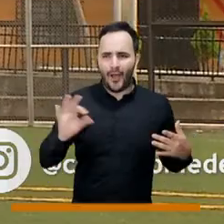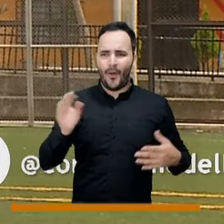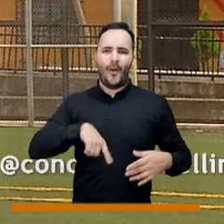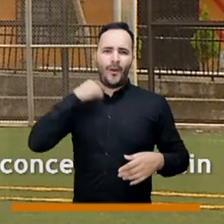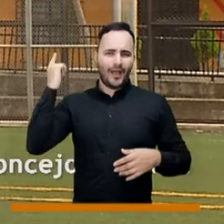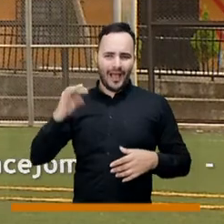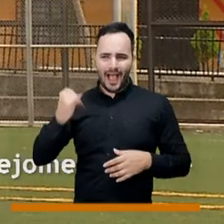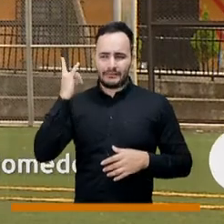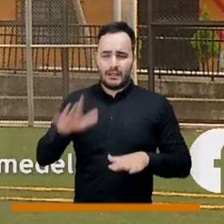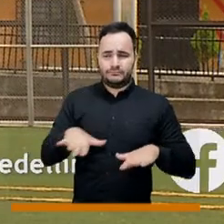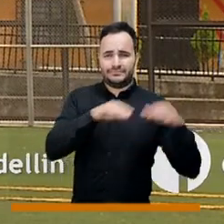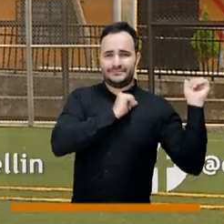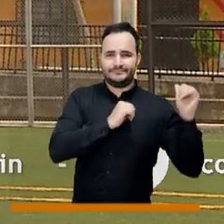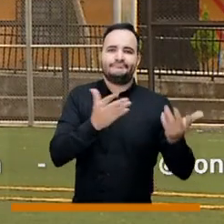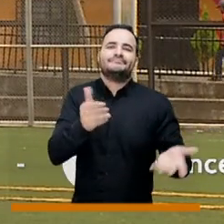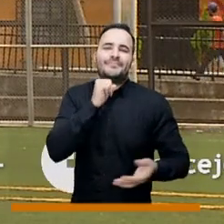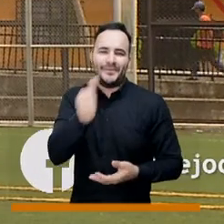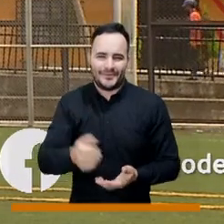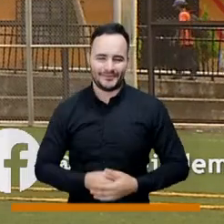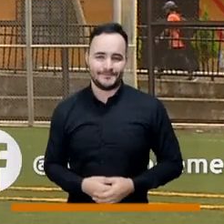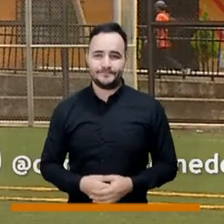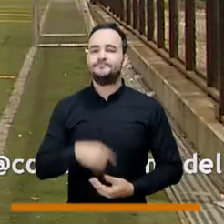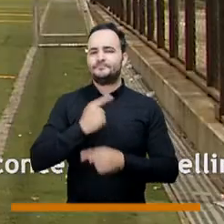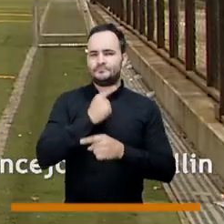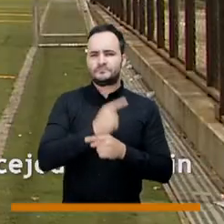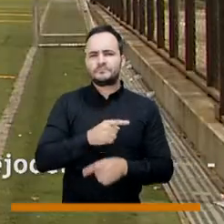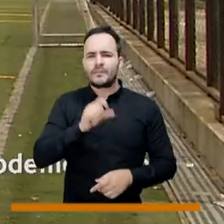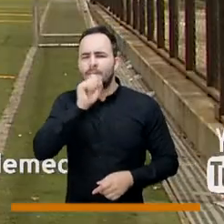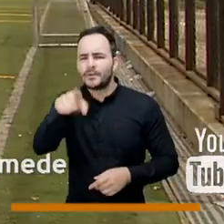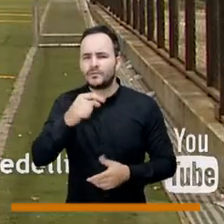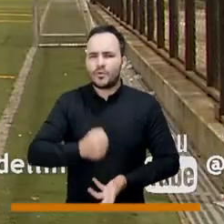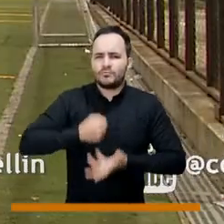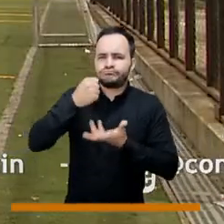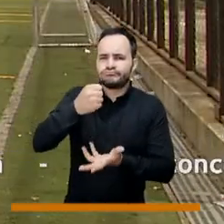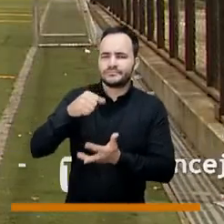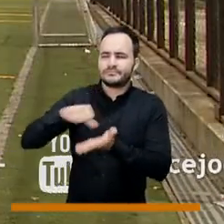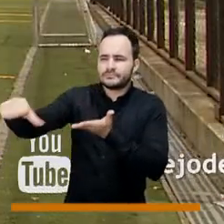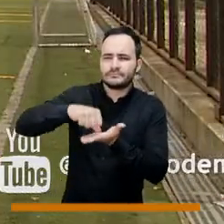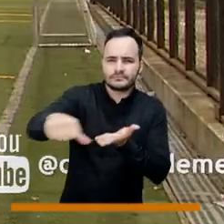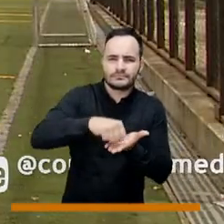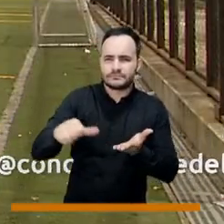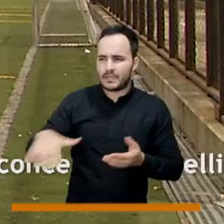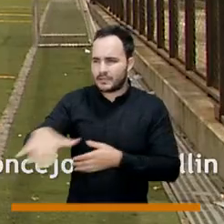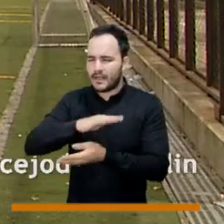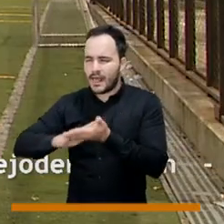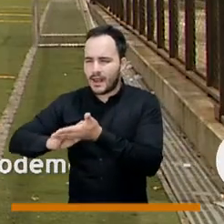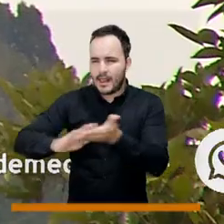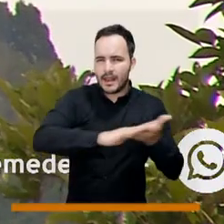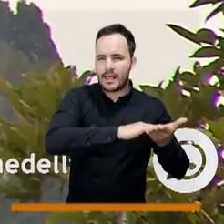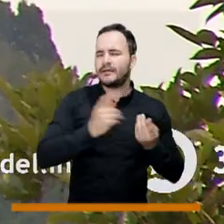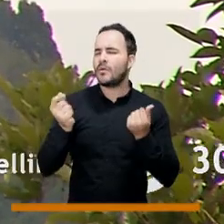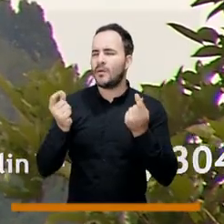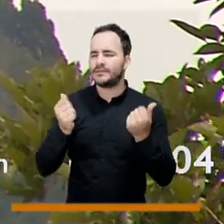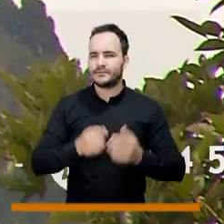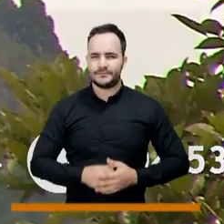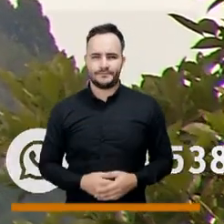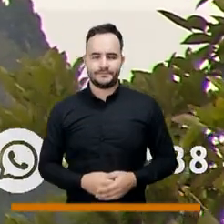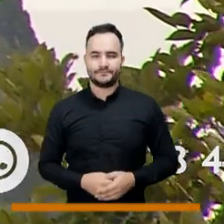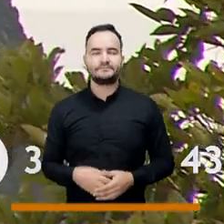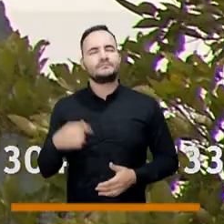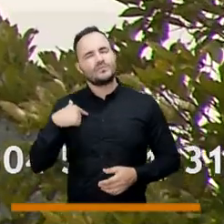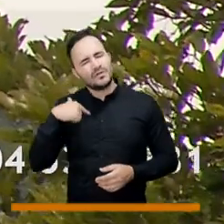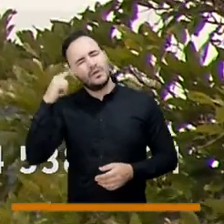voy a ir a disfrutar del escenario. Concejal, en este momento, ¿cuánto estamos invirtiendo en ese rubro de escenarios